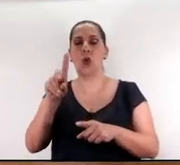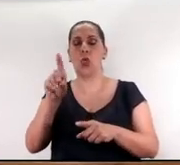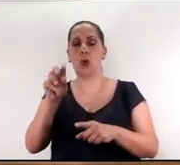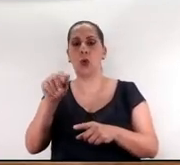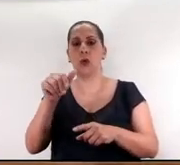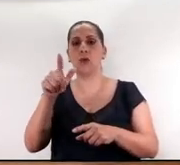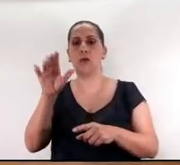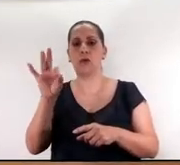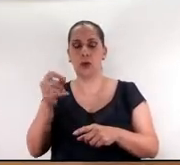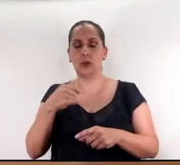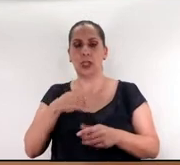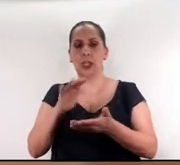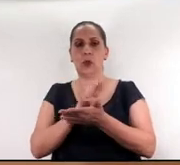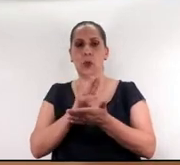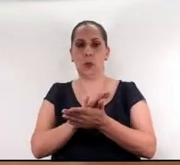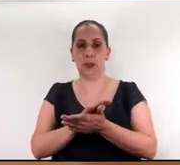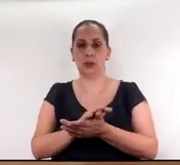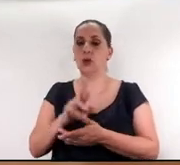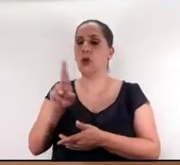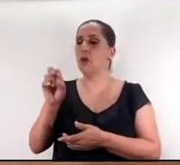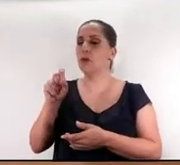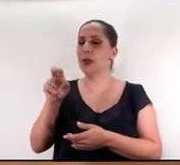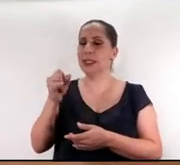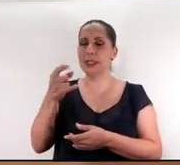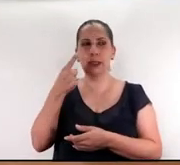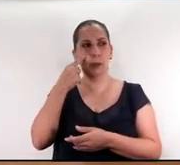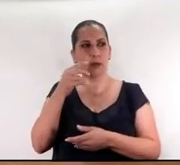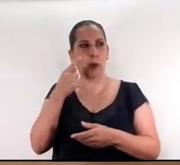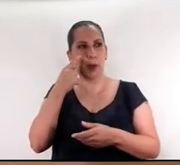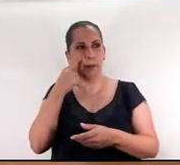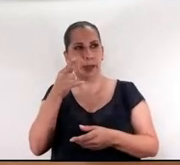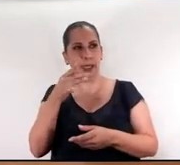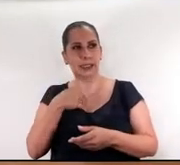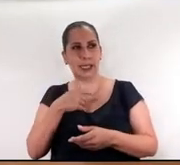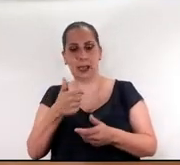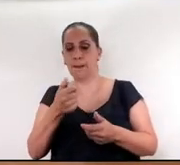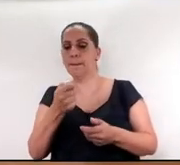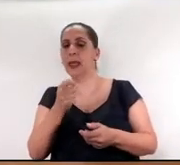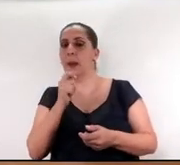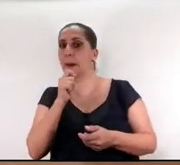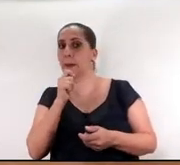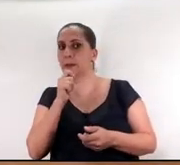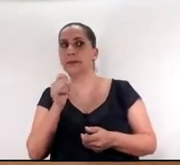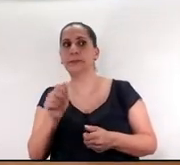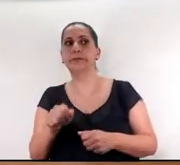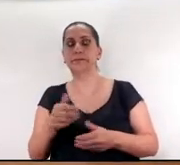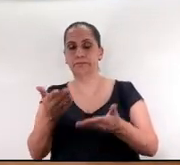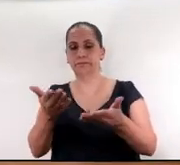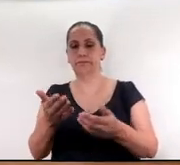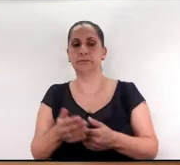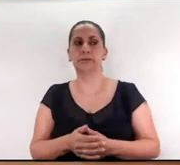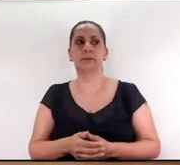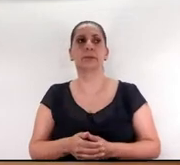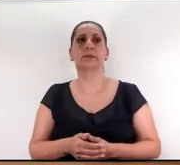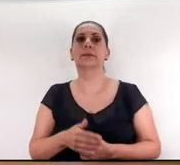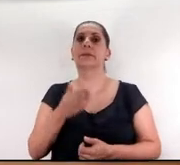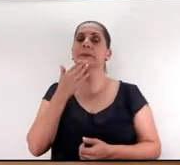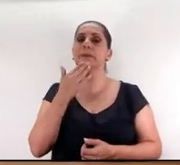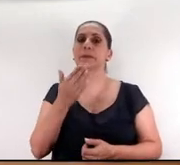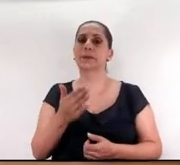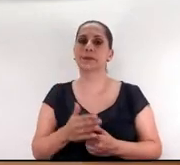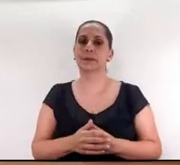don Rodolfo, tenga esos documentos. Don Rashid, nada más verifique que tenga el micrófono encendido. Sí, perfecto. Adelante.